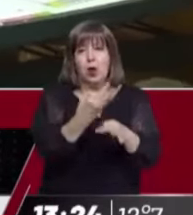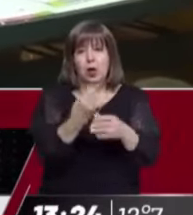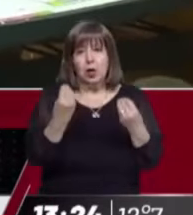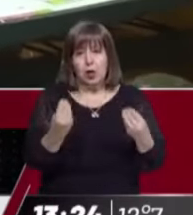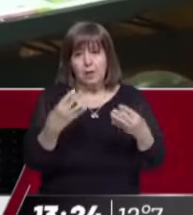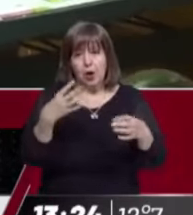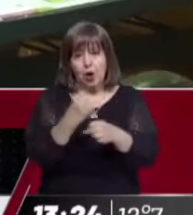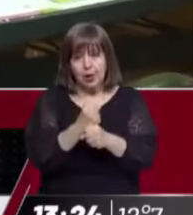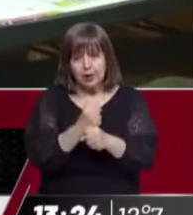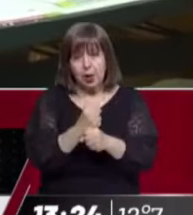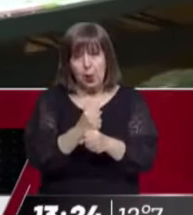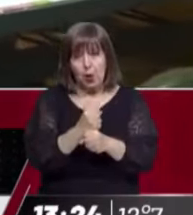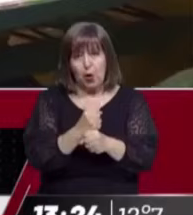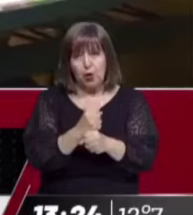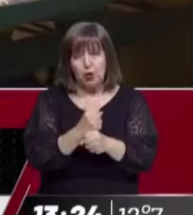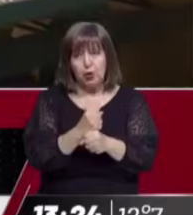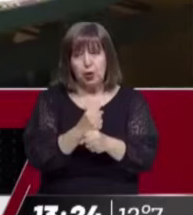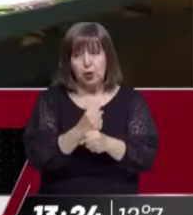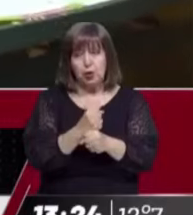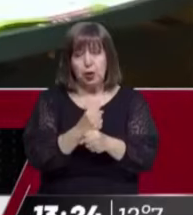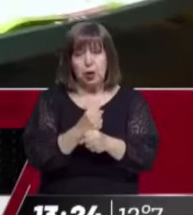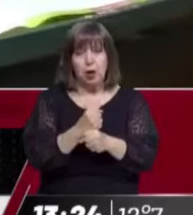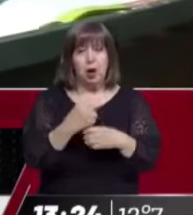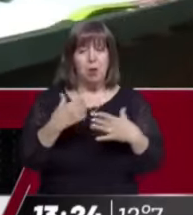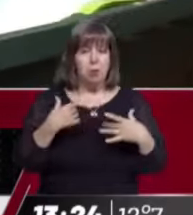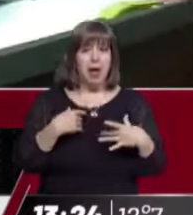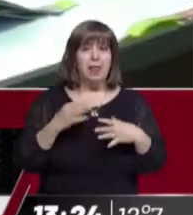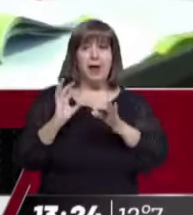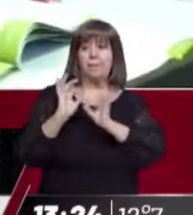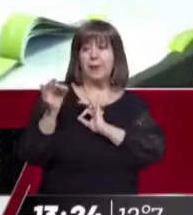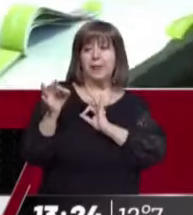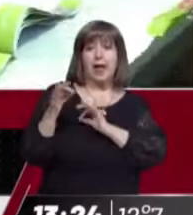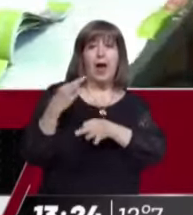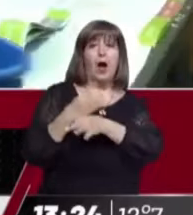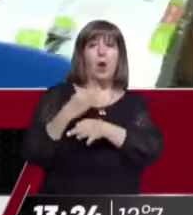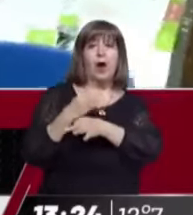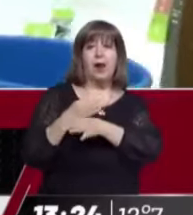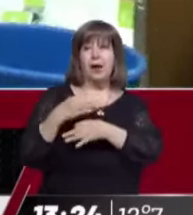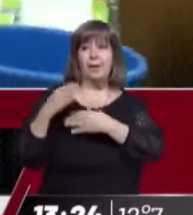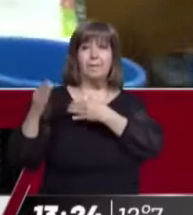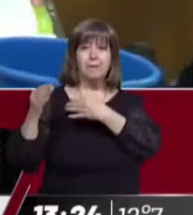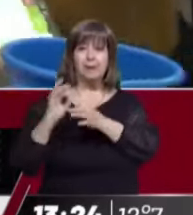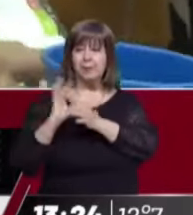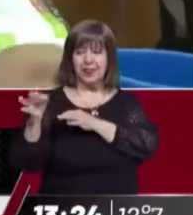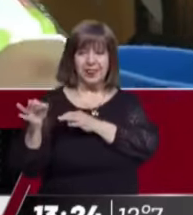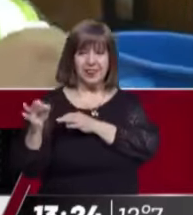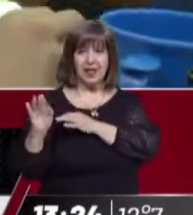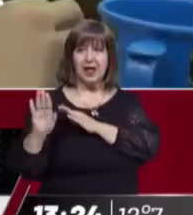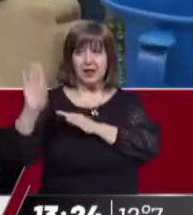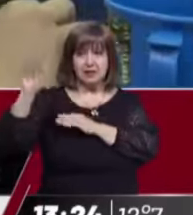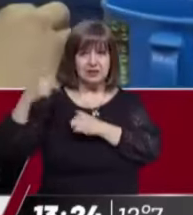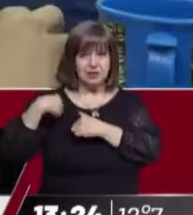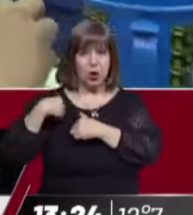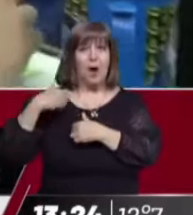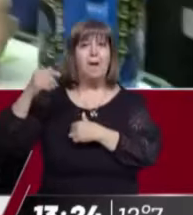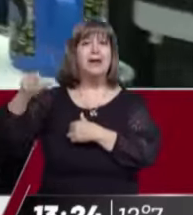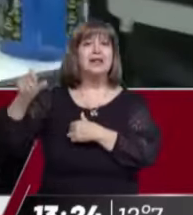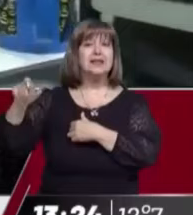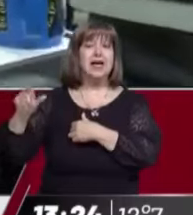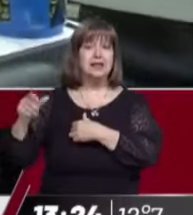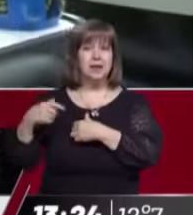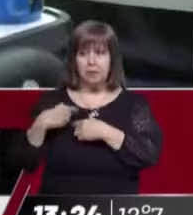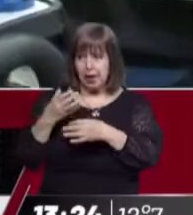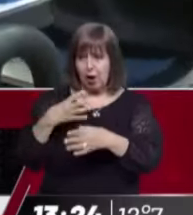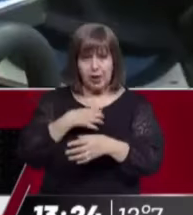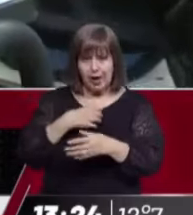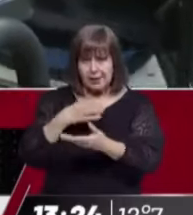trabajar pueden hacerse presente en una escuela cercana a su domicilio. Y ahí constata, o sea, pueden, por ejemplo, dar clases en esa